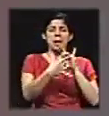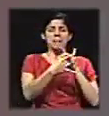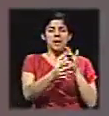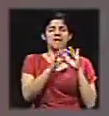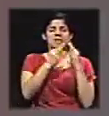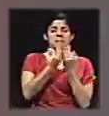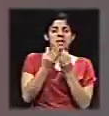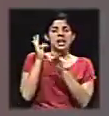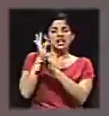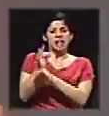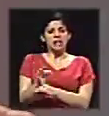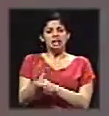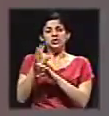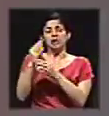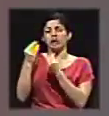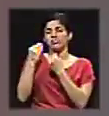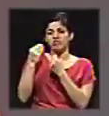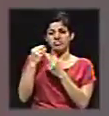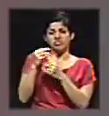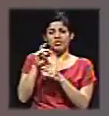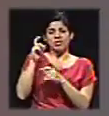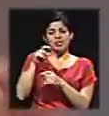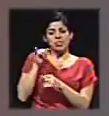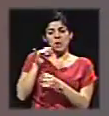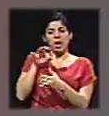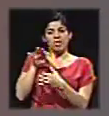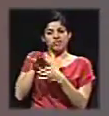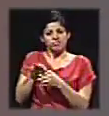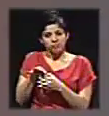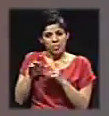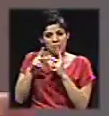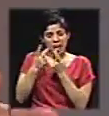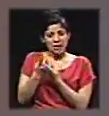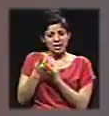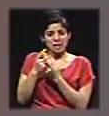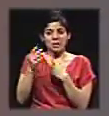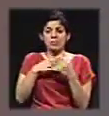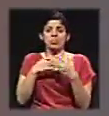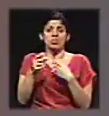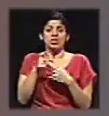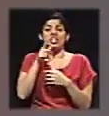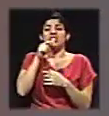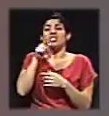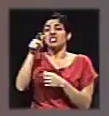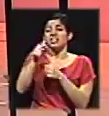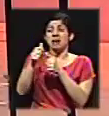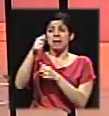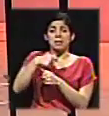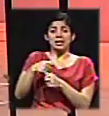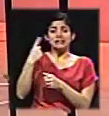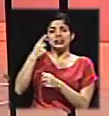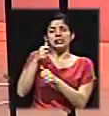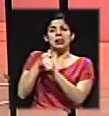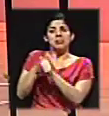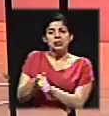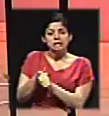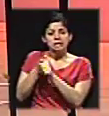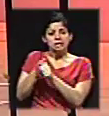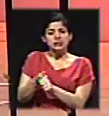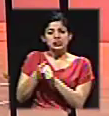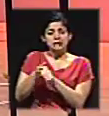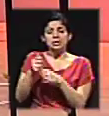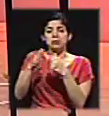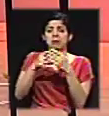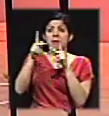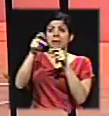familiares, etcétera, que les hacían pertenecer de hecho a un partido, independientemente quién estuviera presidiéndolo o quién fuera la persona que